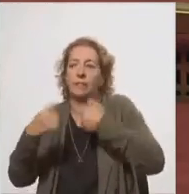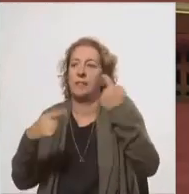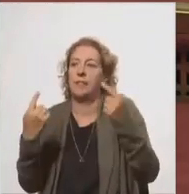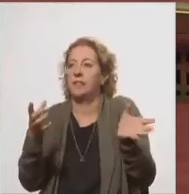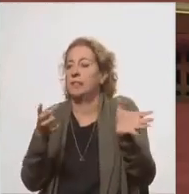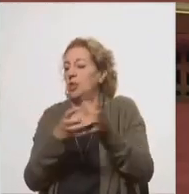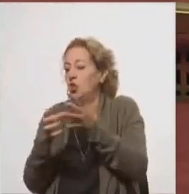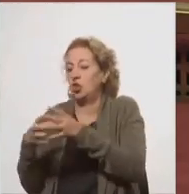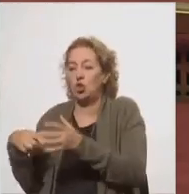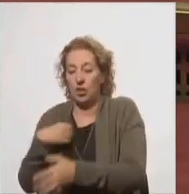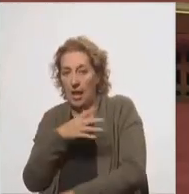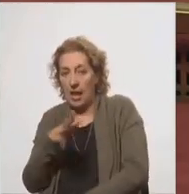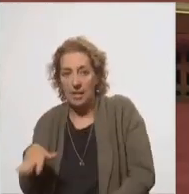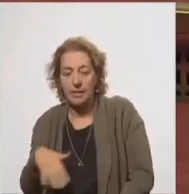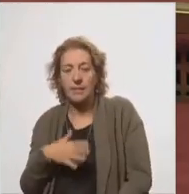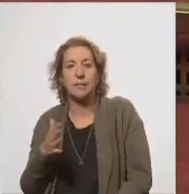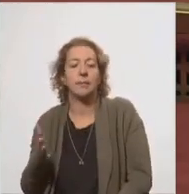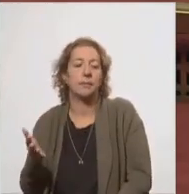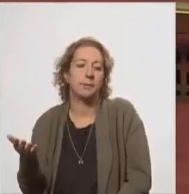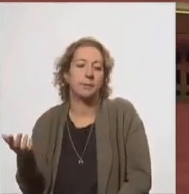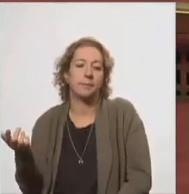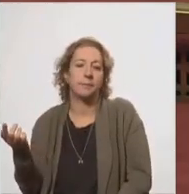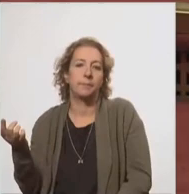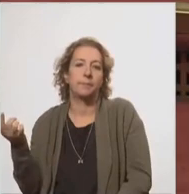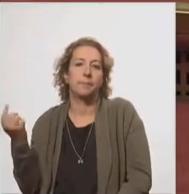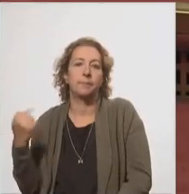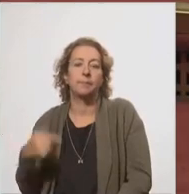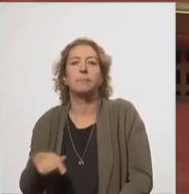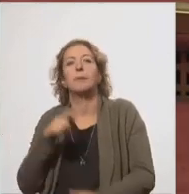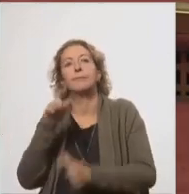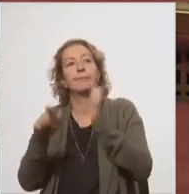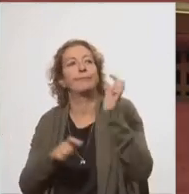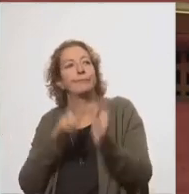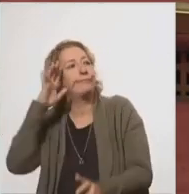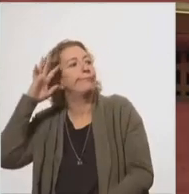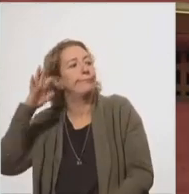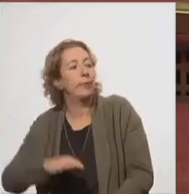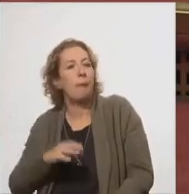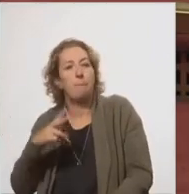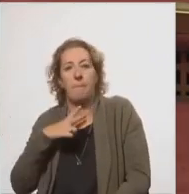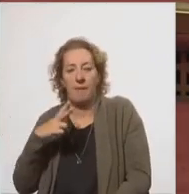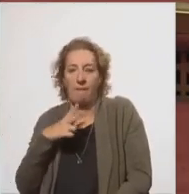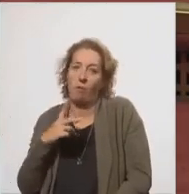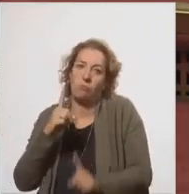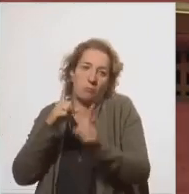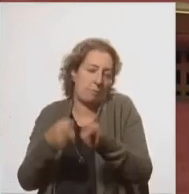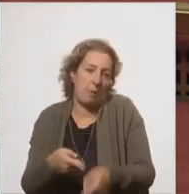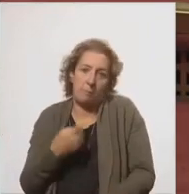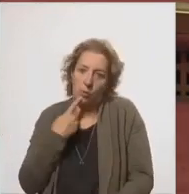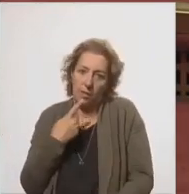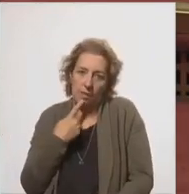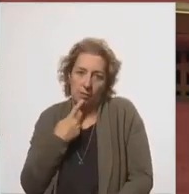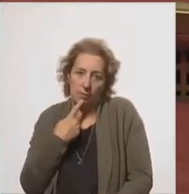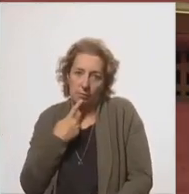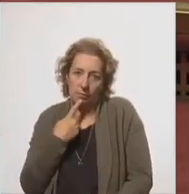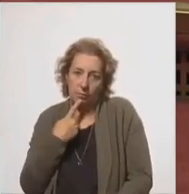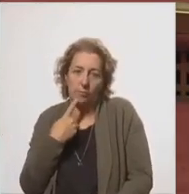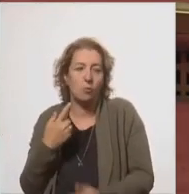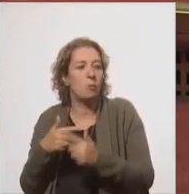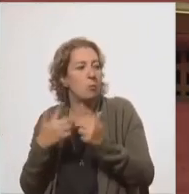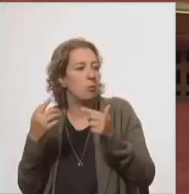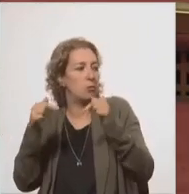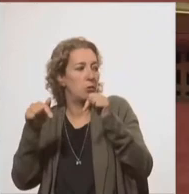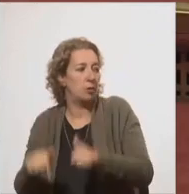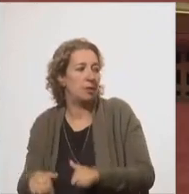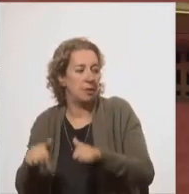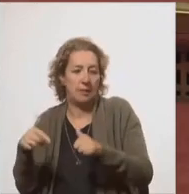una referencia a la concepción marxista, para quienes creemos que lo privado es político, la conmemoración de esta